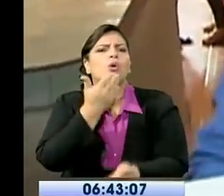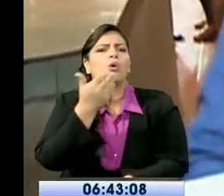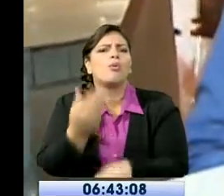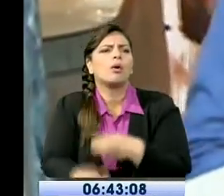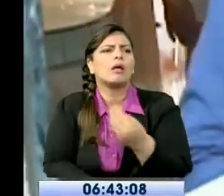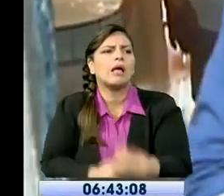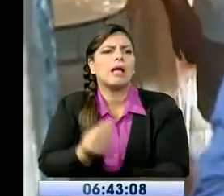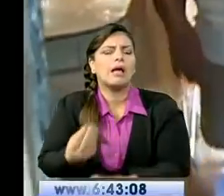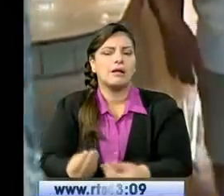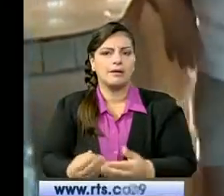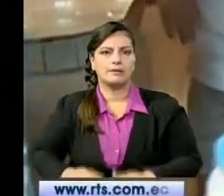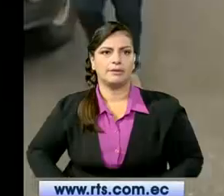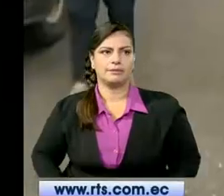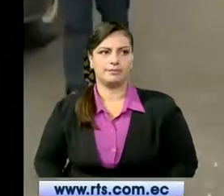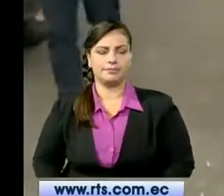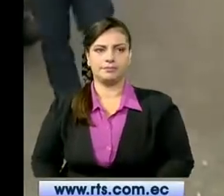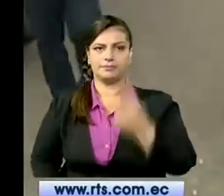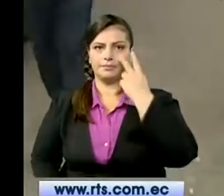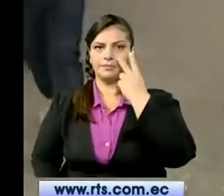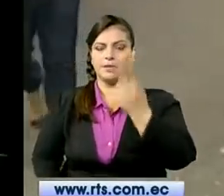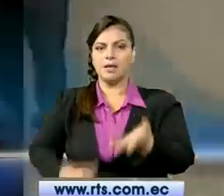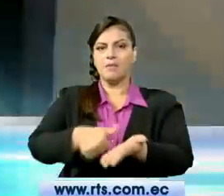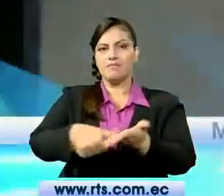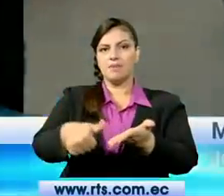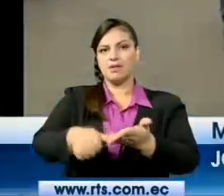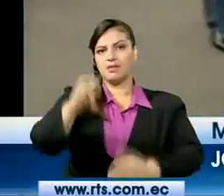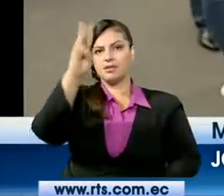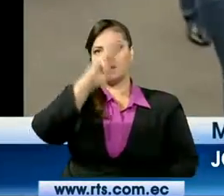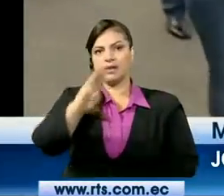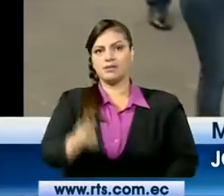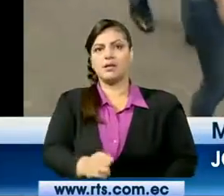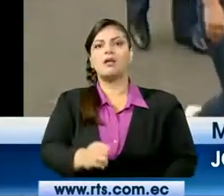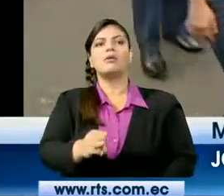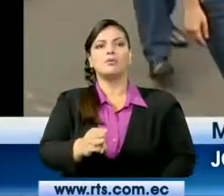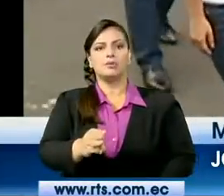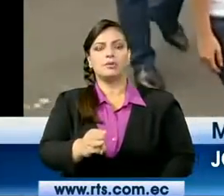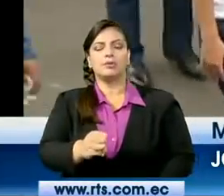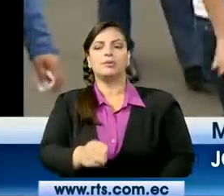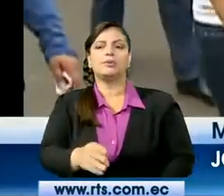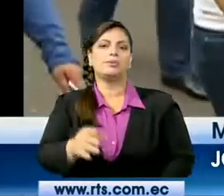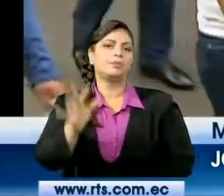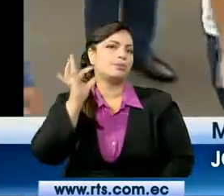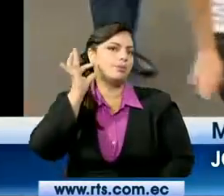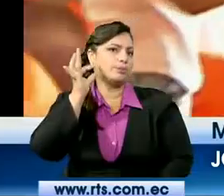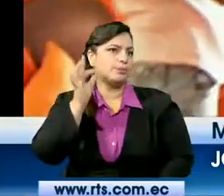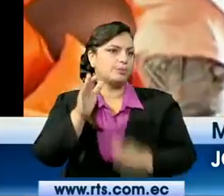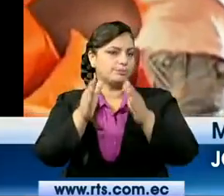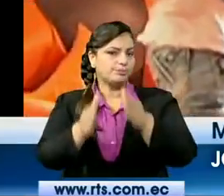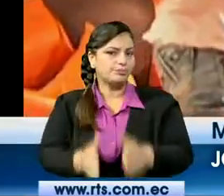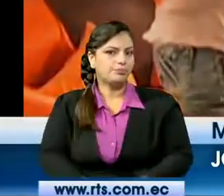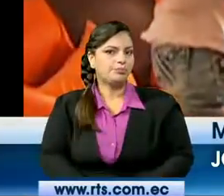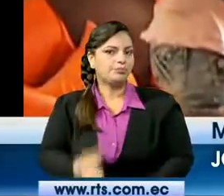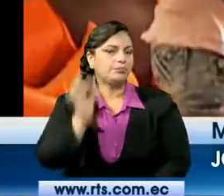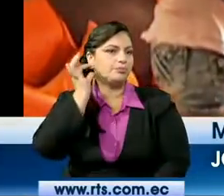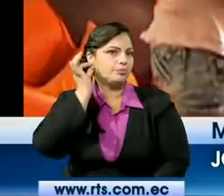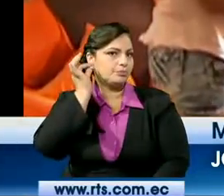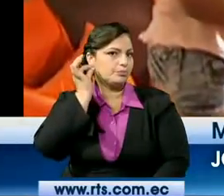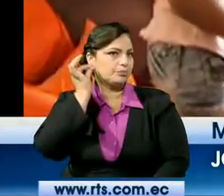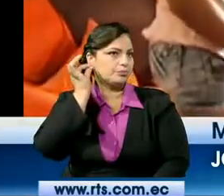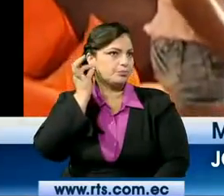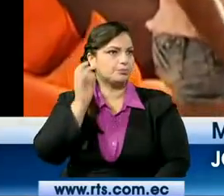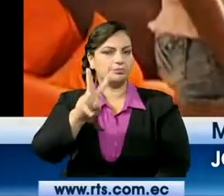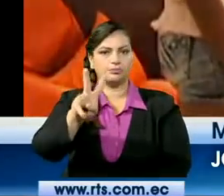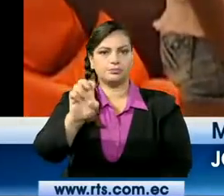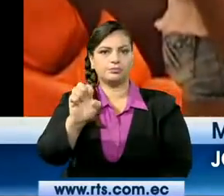Permítame su patio, por favor. La ministra de Salud, Verónica Espinosa, visitó la cooperativa Nuevo Jerusalén, norte de Guayaquil.